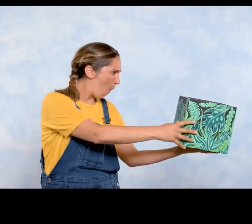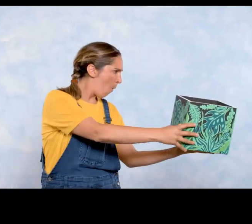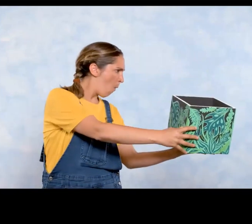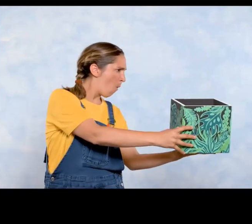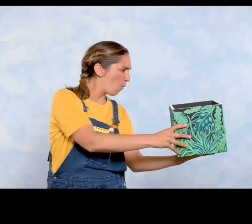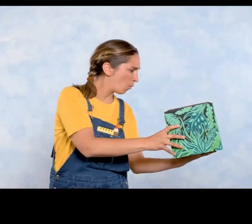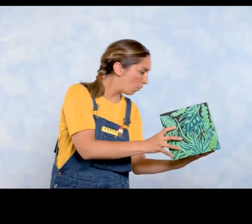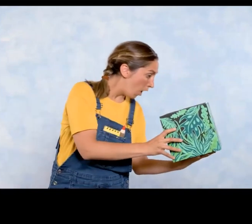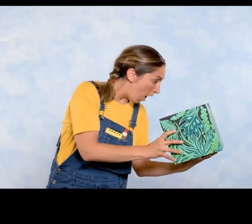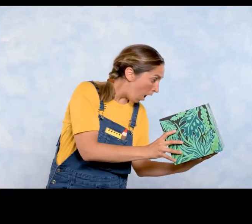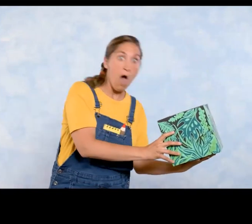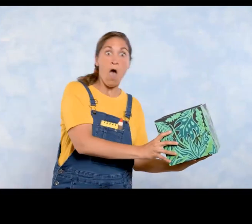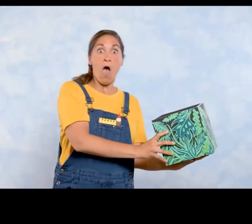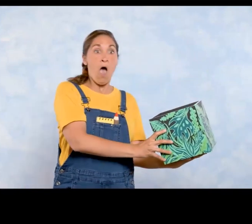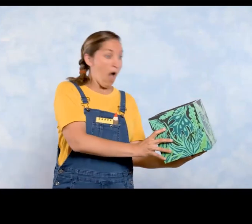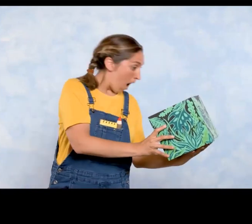¡Impresionante!